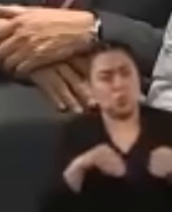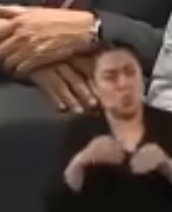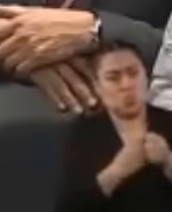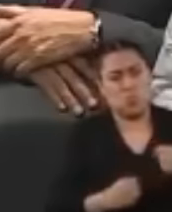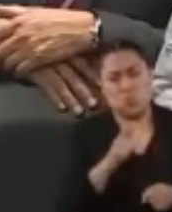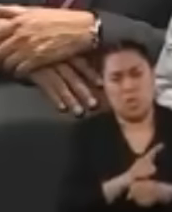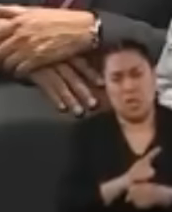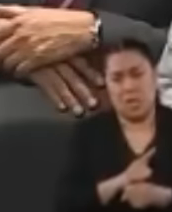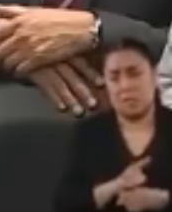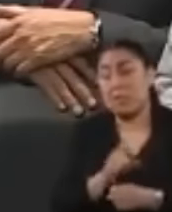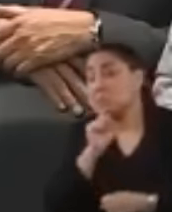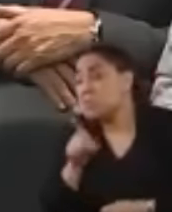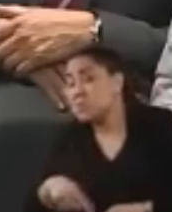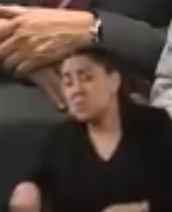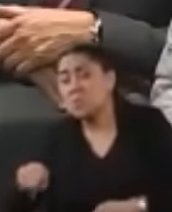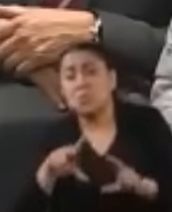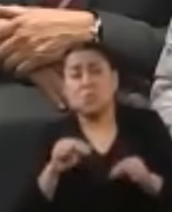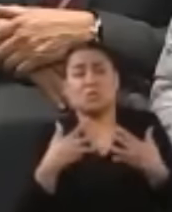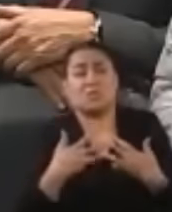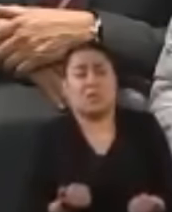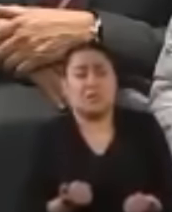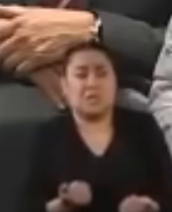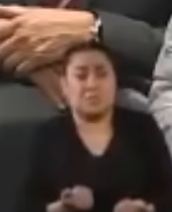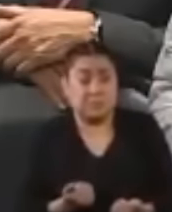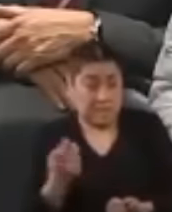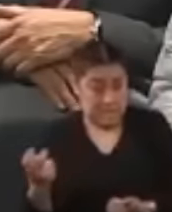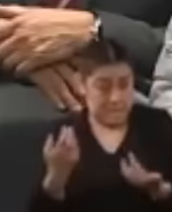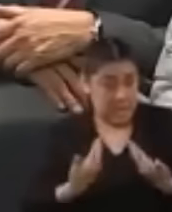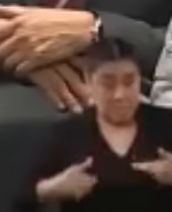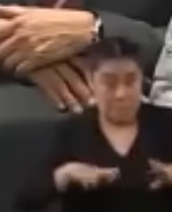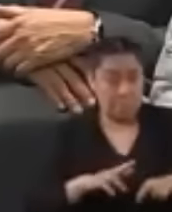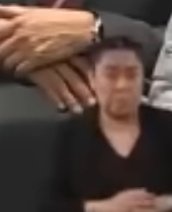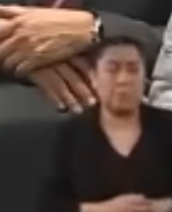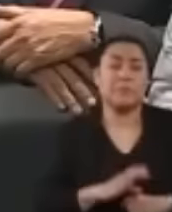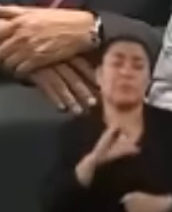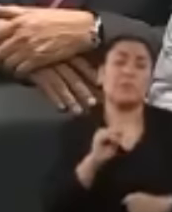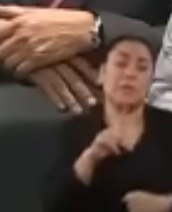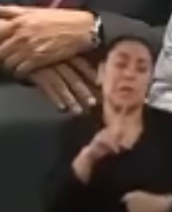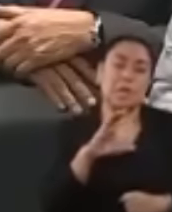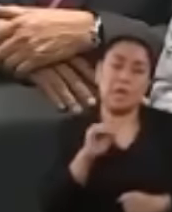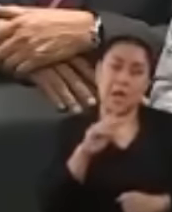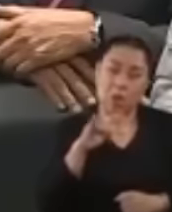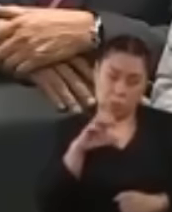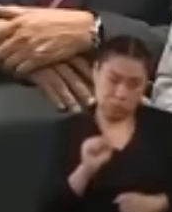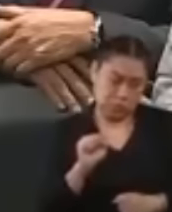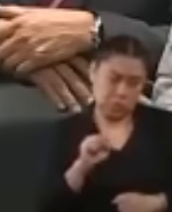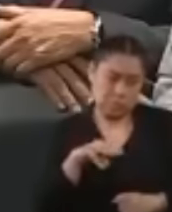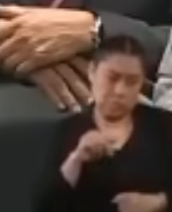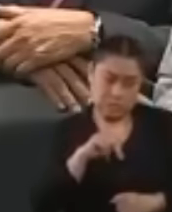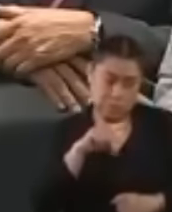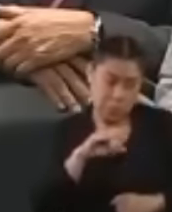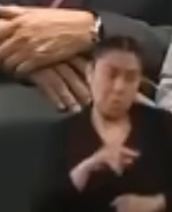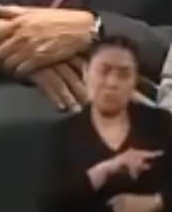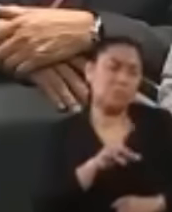del que no entienden, pero tampoco representan. Carlos Manso nunca hubiera complacido